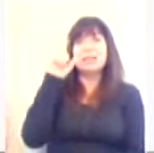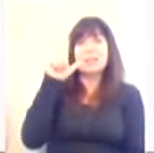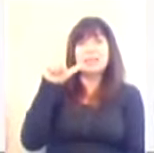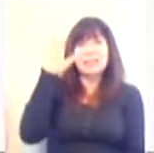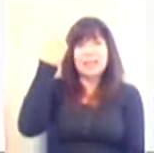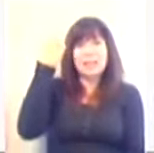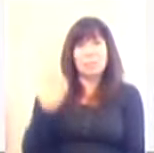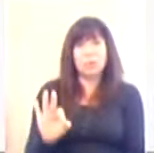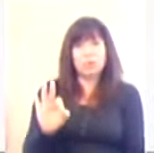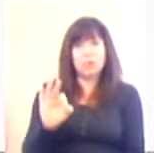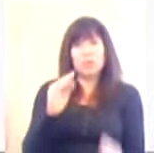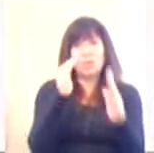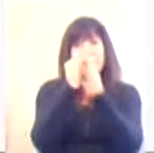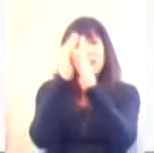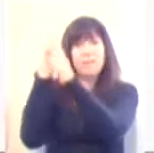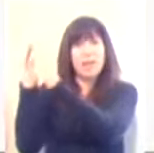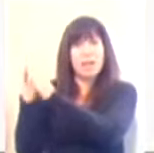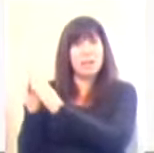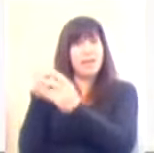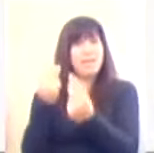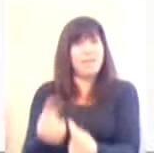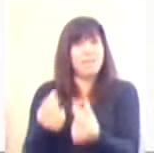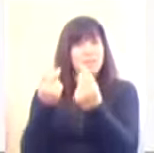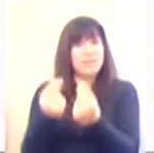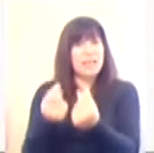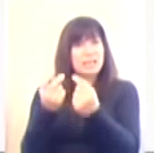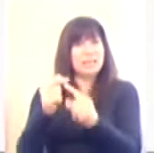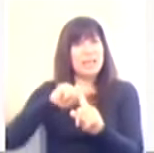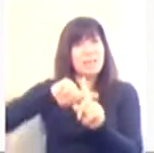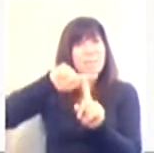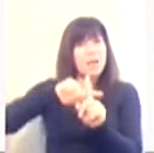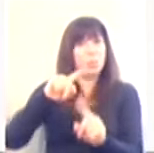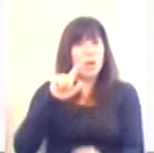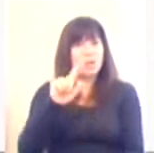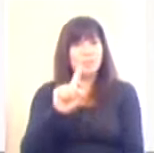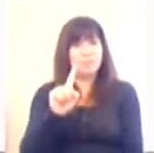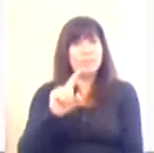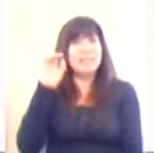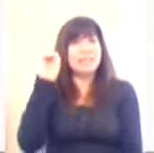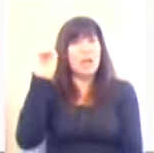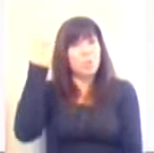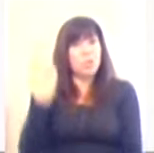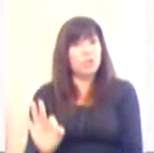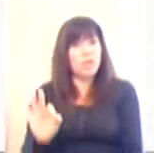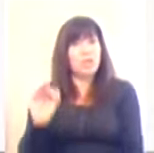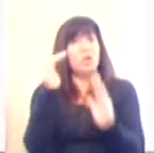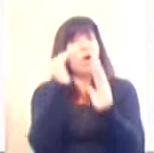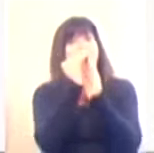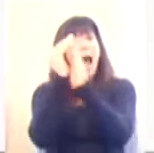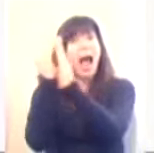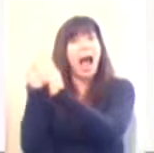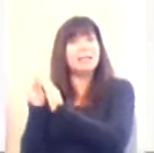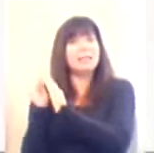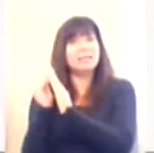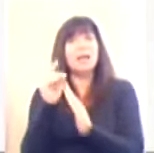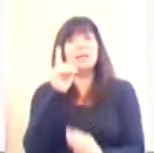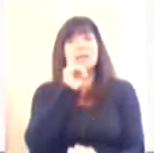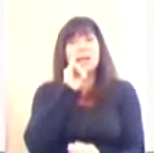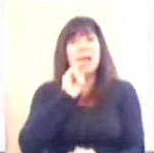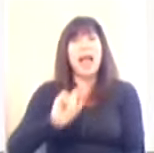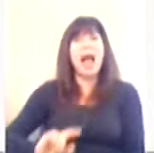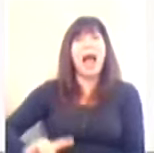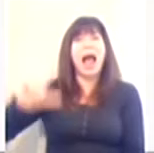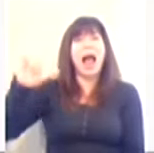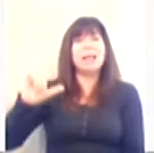condiciones de ningún grado de eficiencia térmico. De hecho, 0% de las viviendas tiene alto estándar de